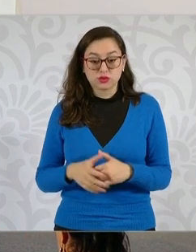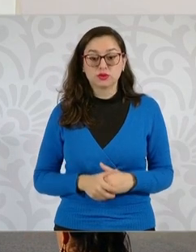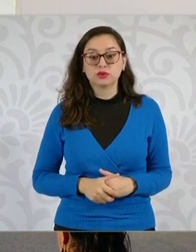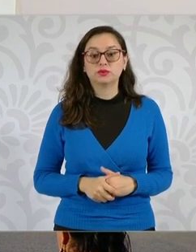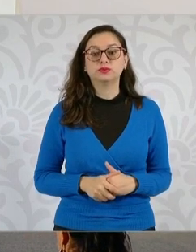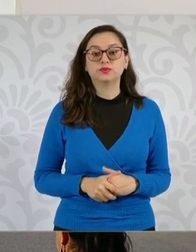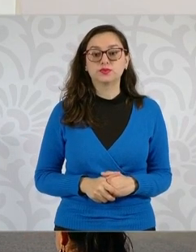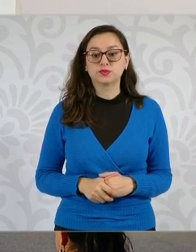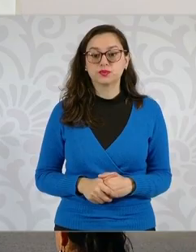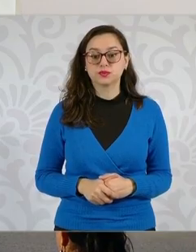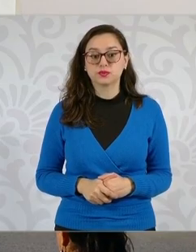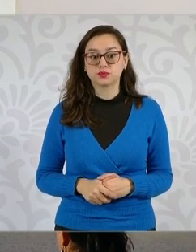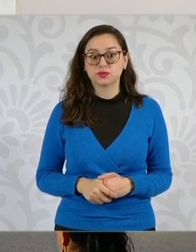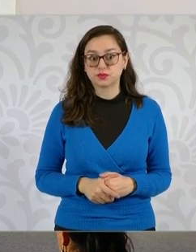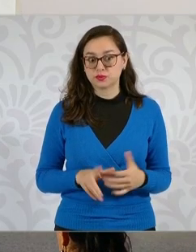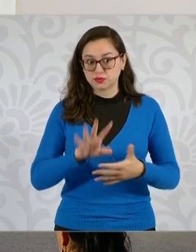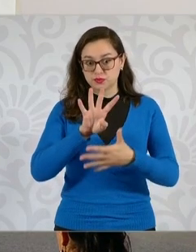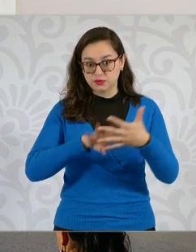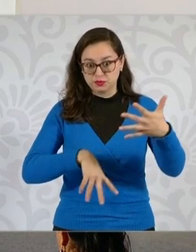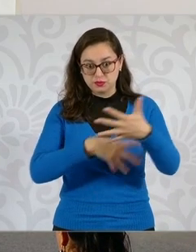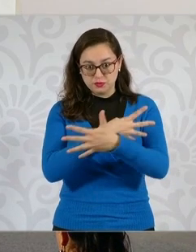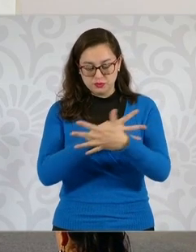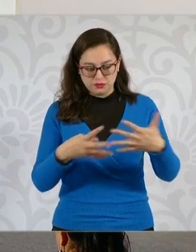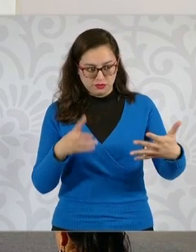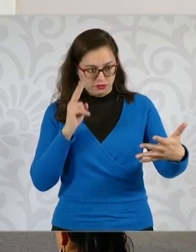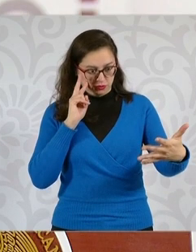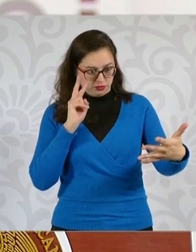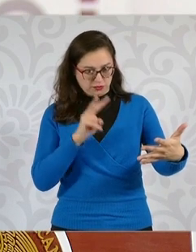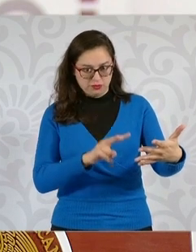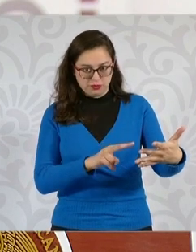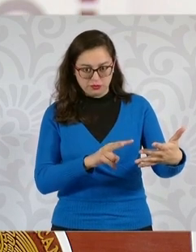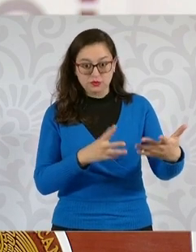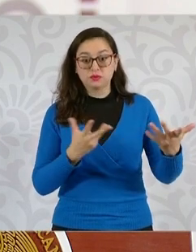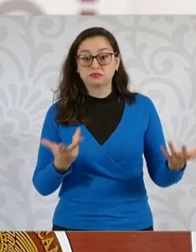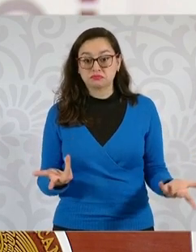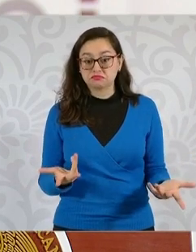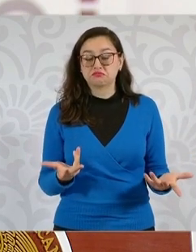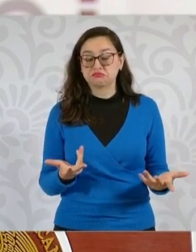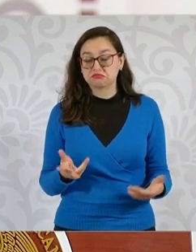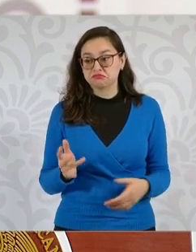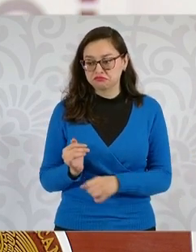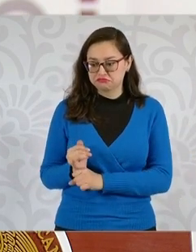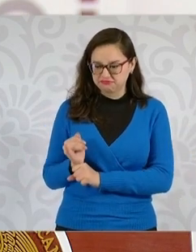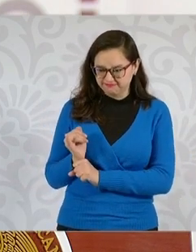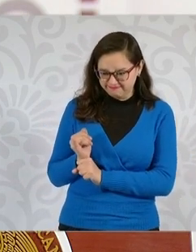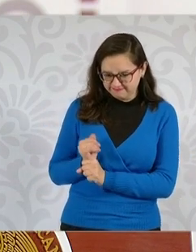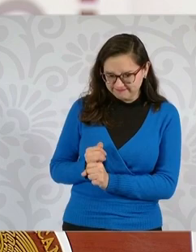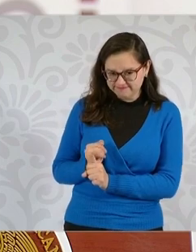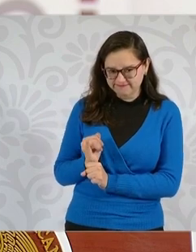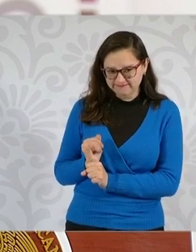Este cuadro se conformó gracias al apoyo que